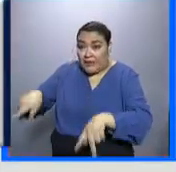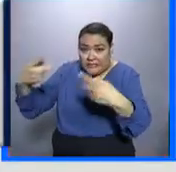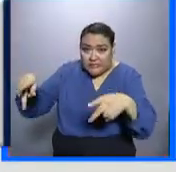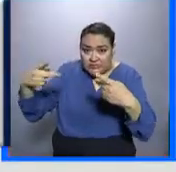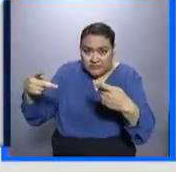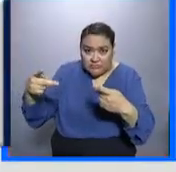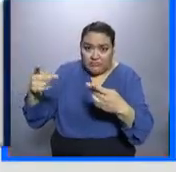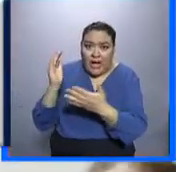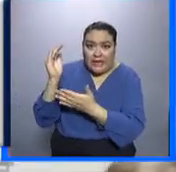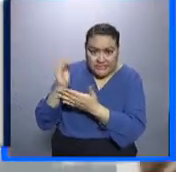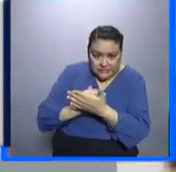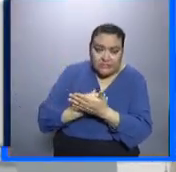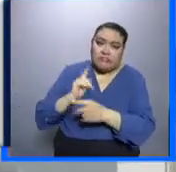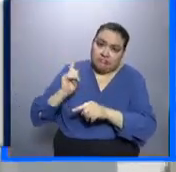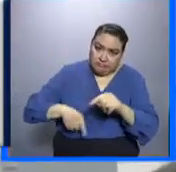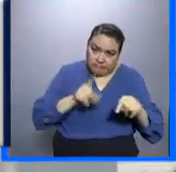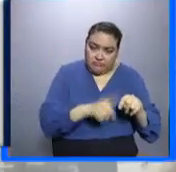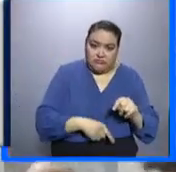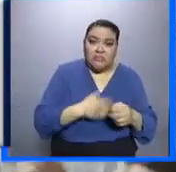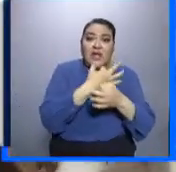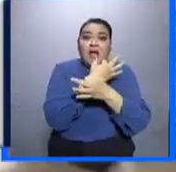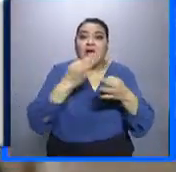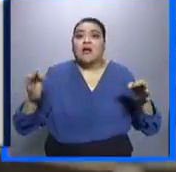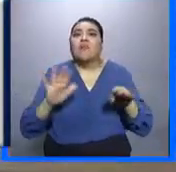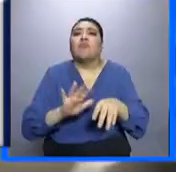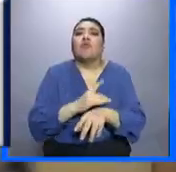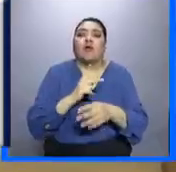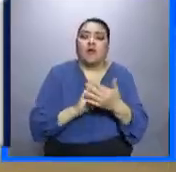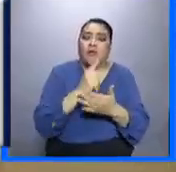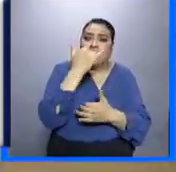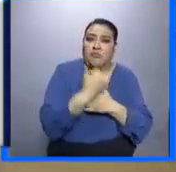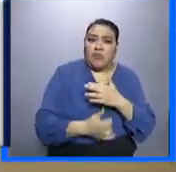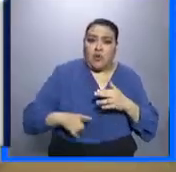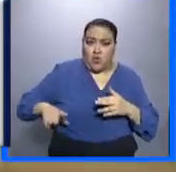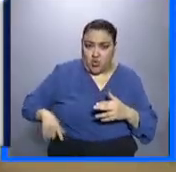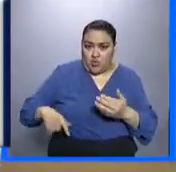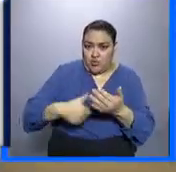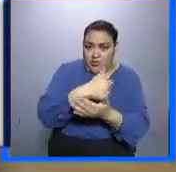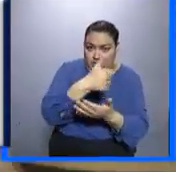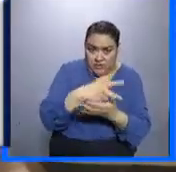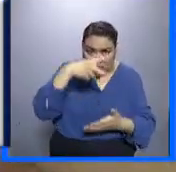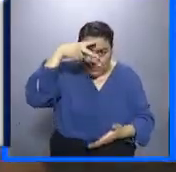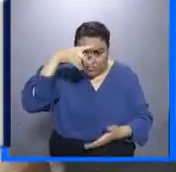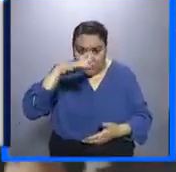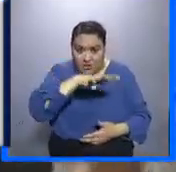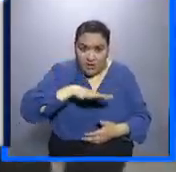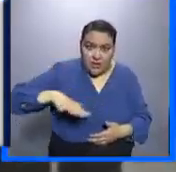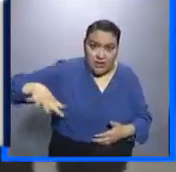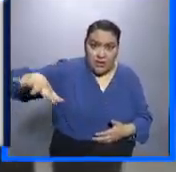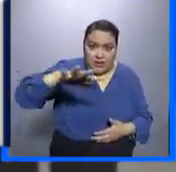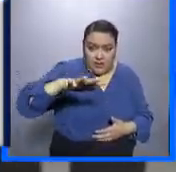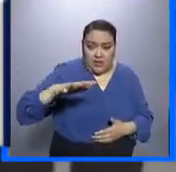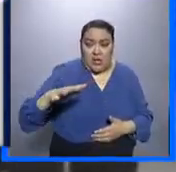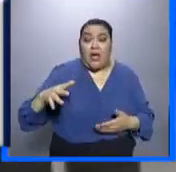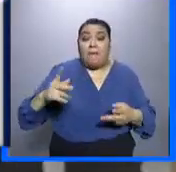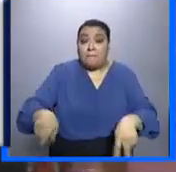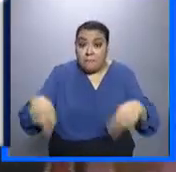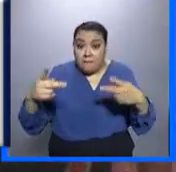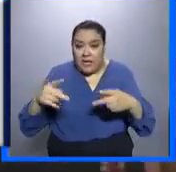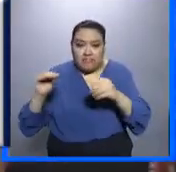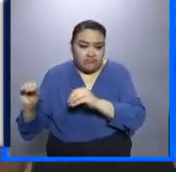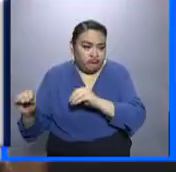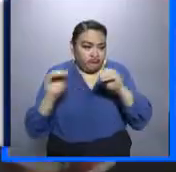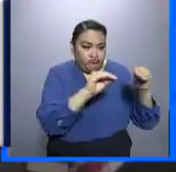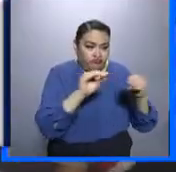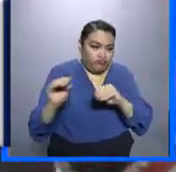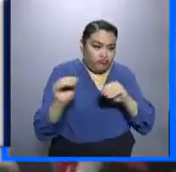primer cuadro de la ciudad. Lo anterior forma parte del programa del gobierno capitalino para el reordenamiento del comercio, enfocado en